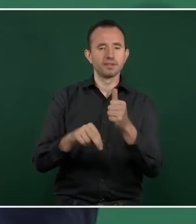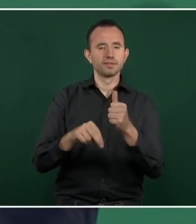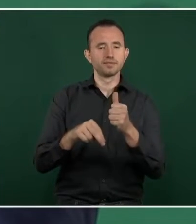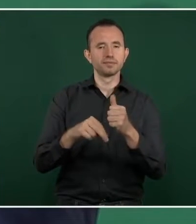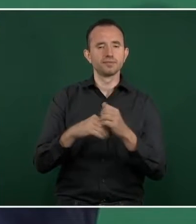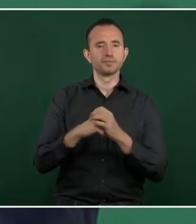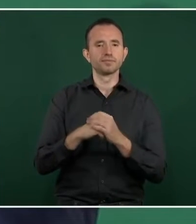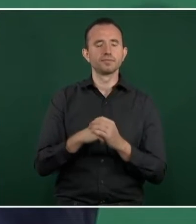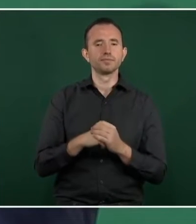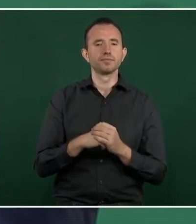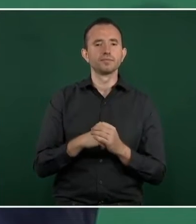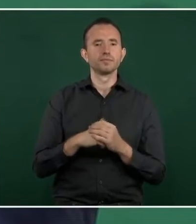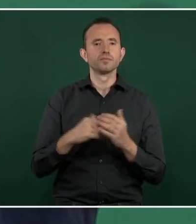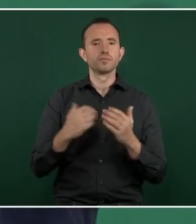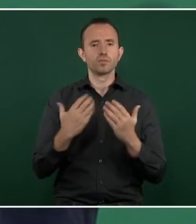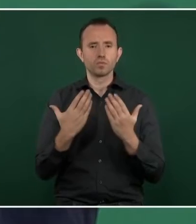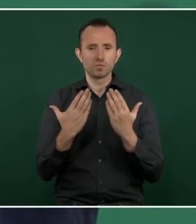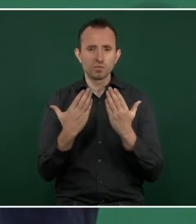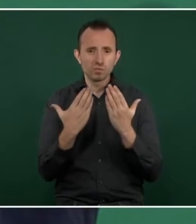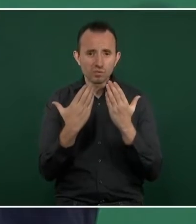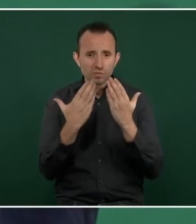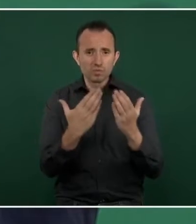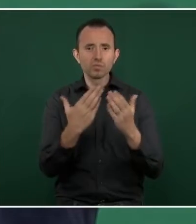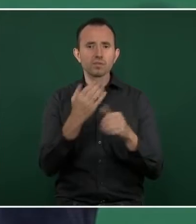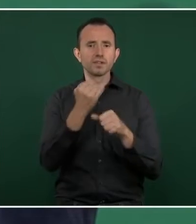ofrecer toda la información